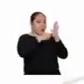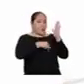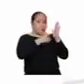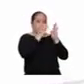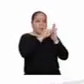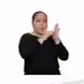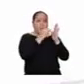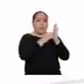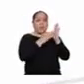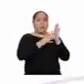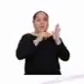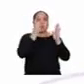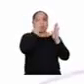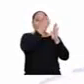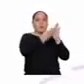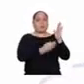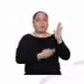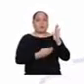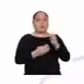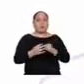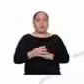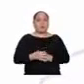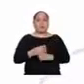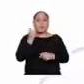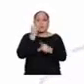frecuencia absoluta.